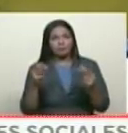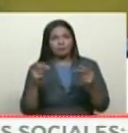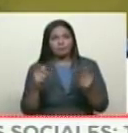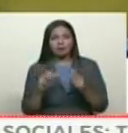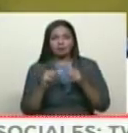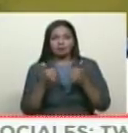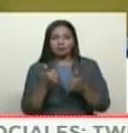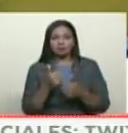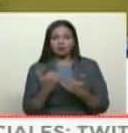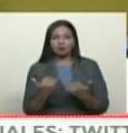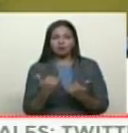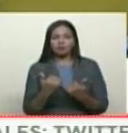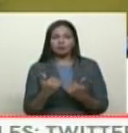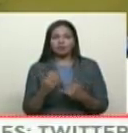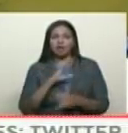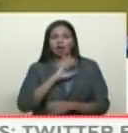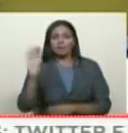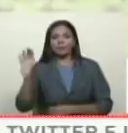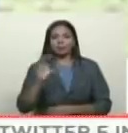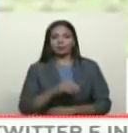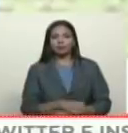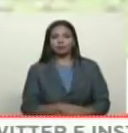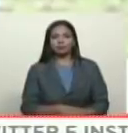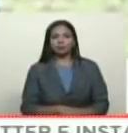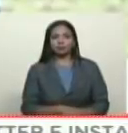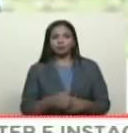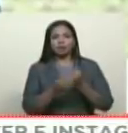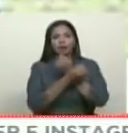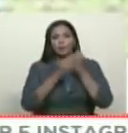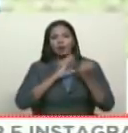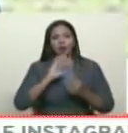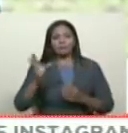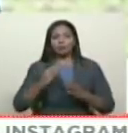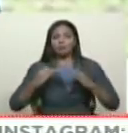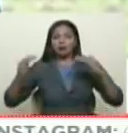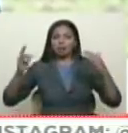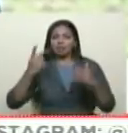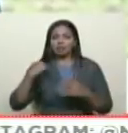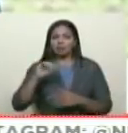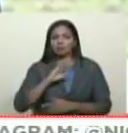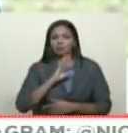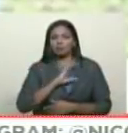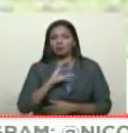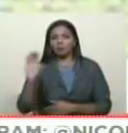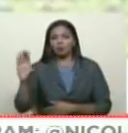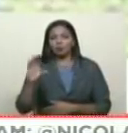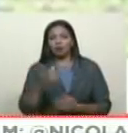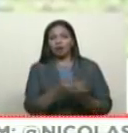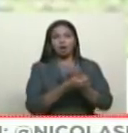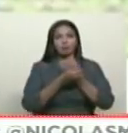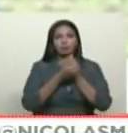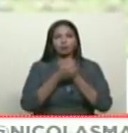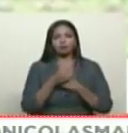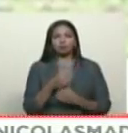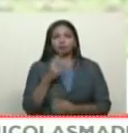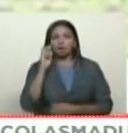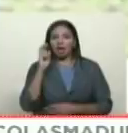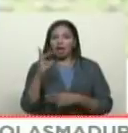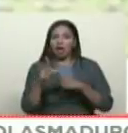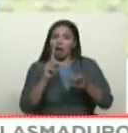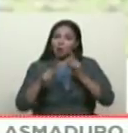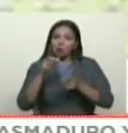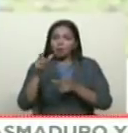iniciativa a la patria. El amor a la patria, es lo más grande que tenemos, el amor a la patria. También tenemos unos